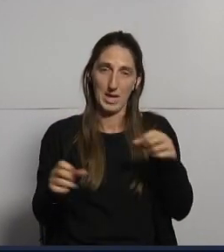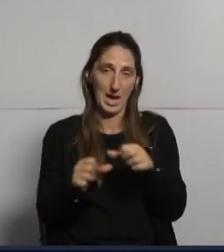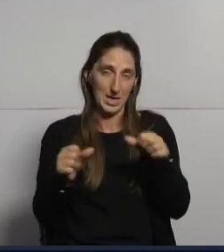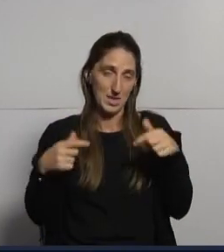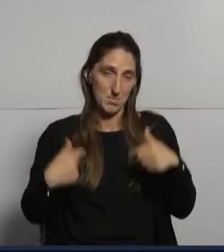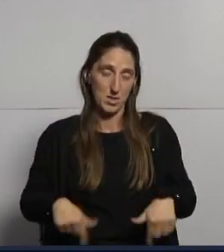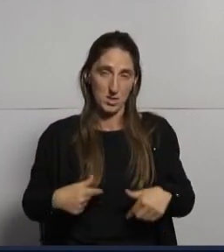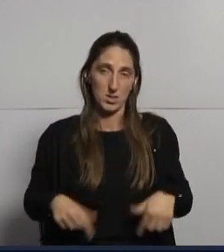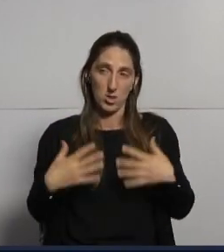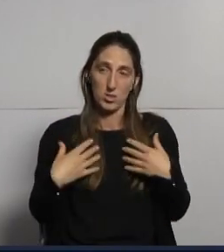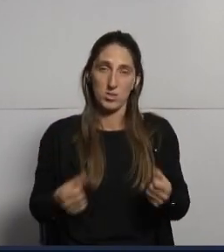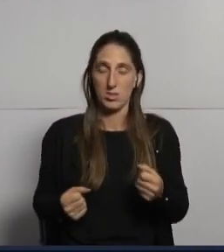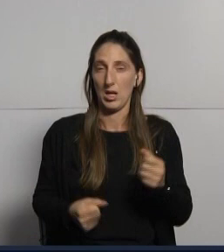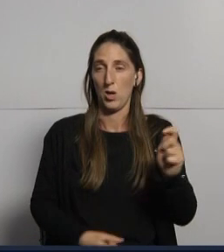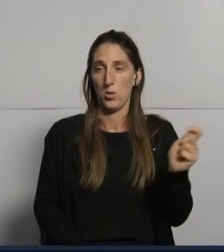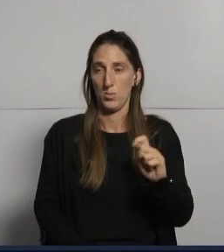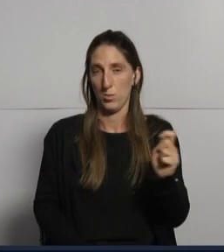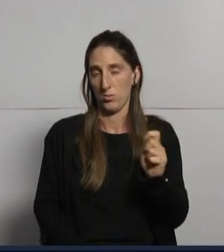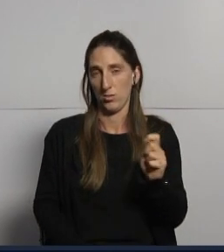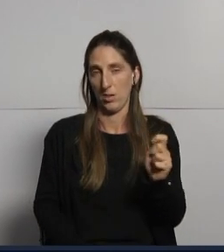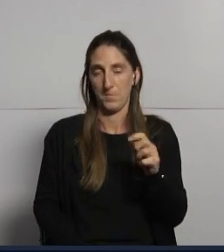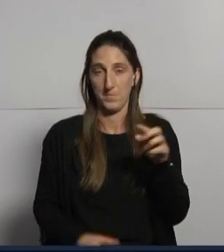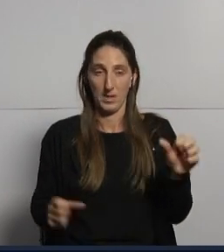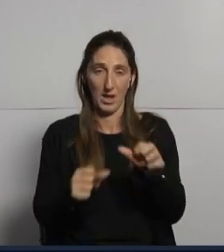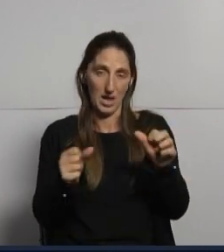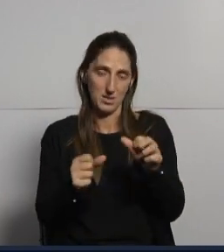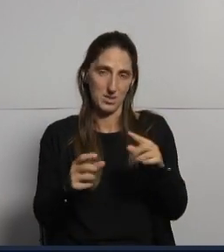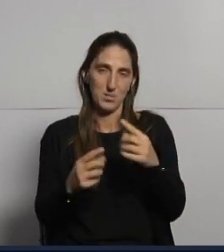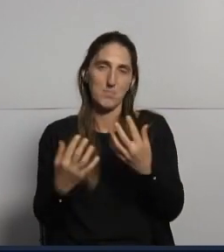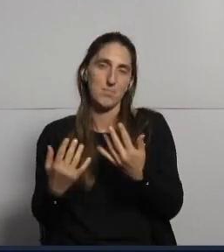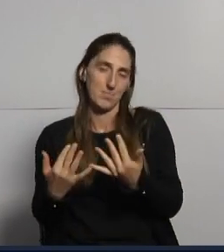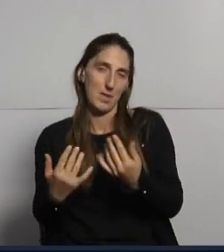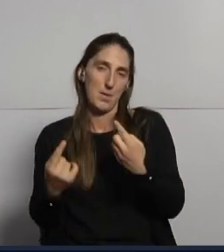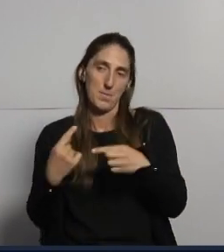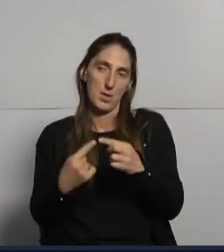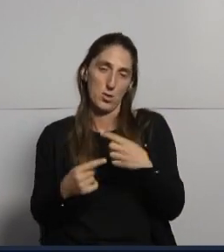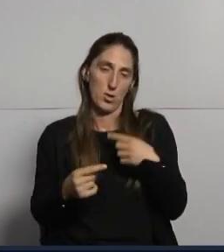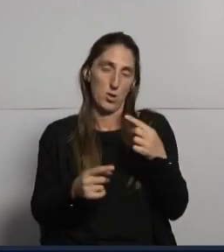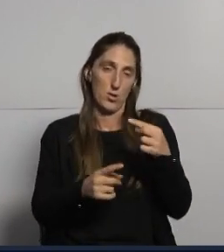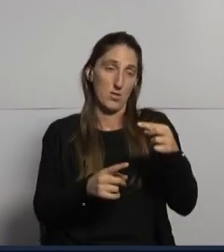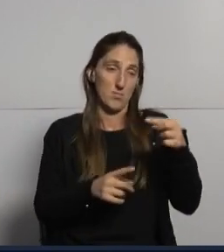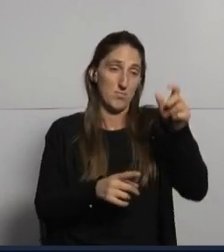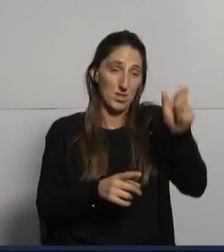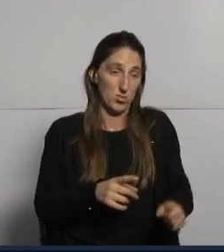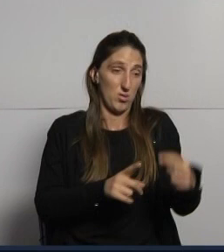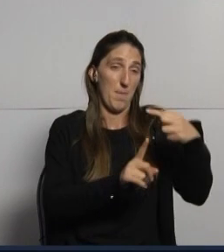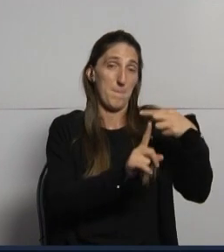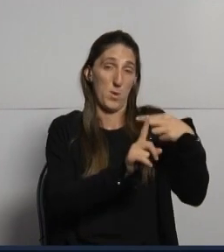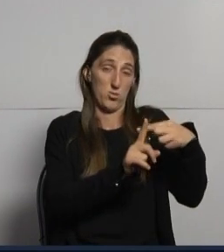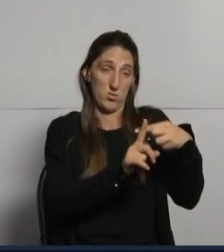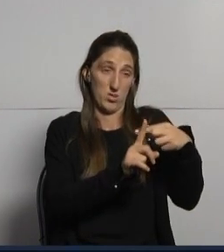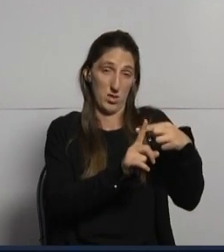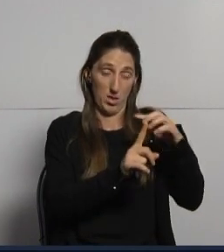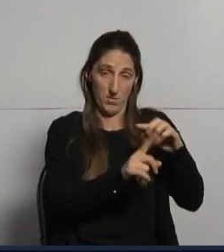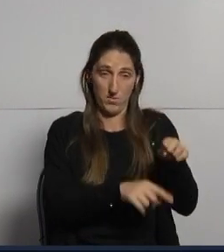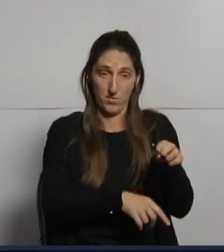de Salud Pública, quizás de alguna forma más manual, pero que se hace. Cuando alguien da positivo, se le pregunta por dónde anduvo los últimos 15 días,